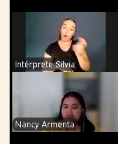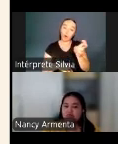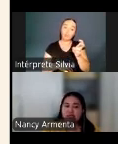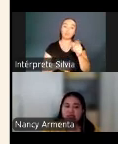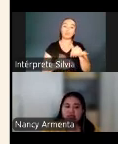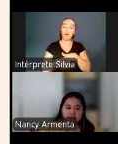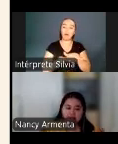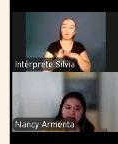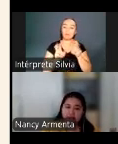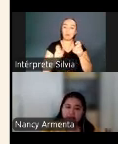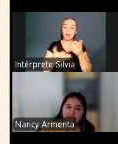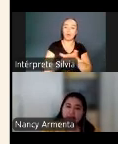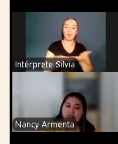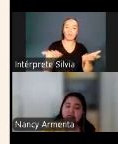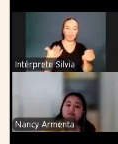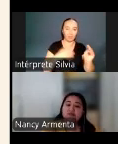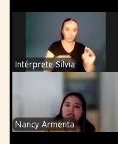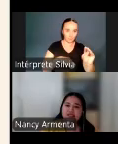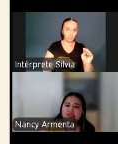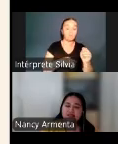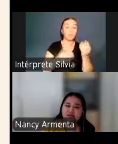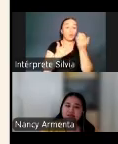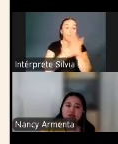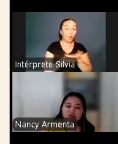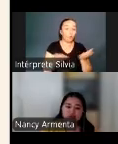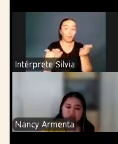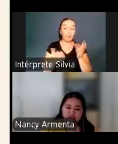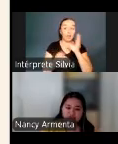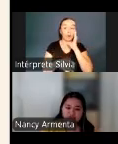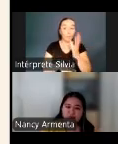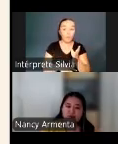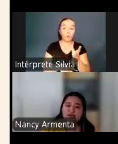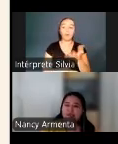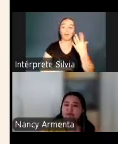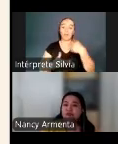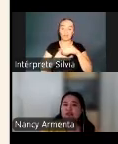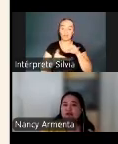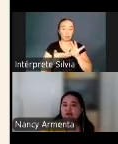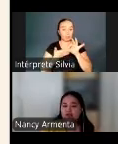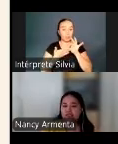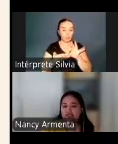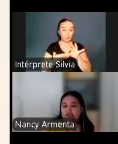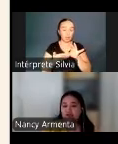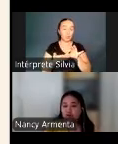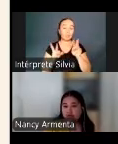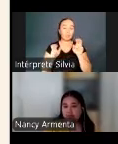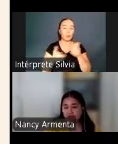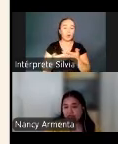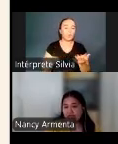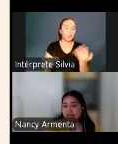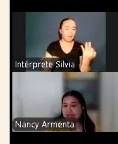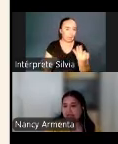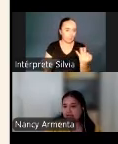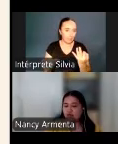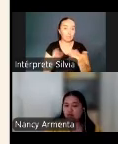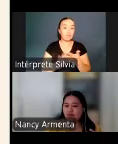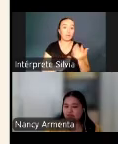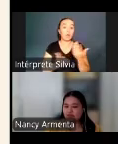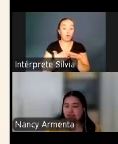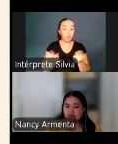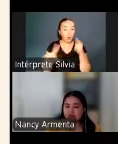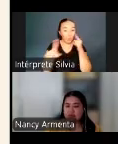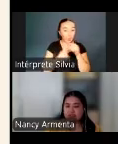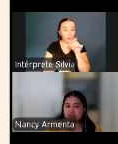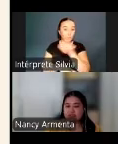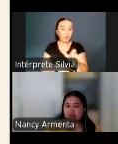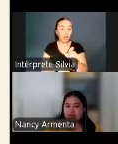confianza. ¿Qué sucede a partir de esta experiencia dentro de los servicios respecto a la confianza, tanto con el personal sanitario o el